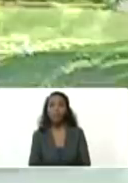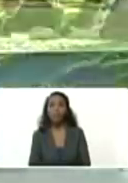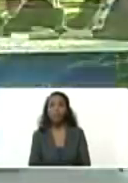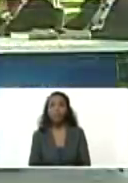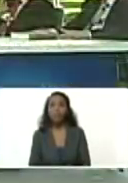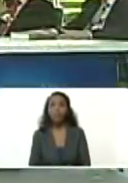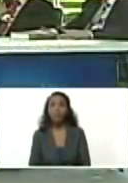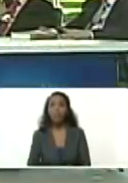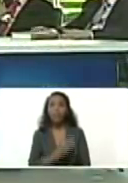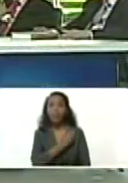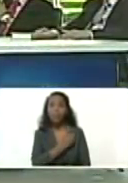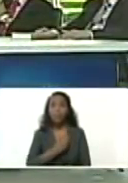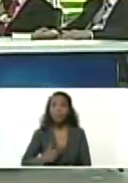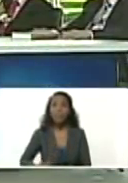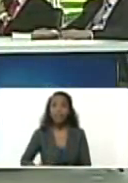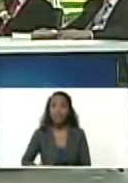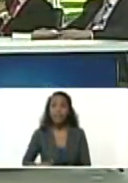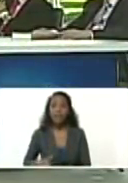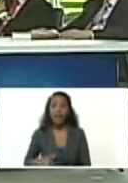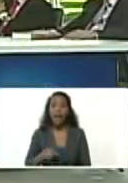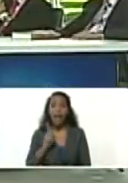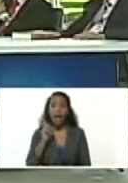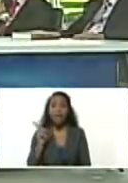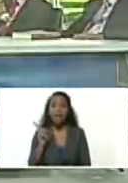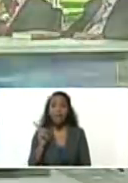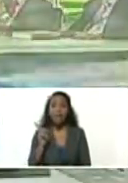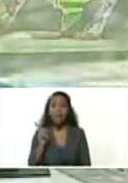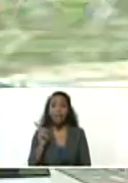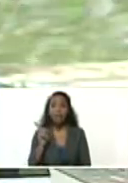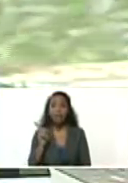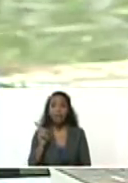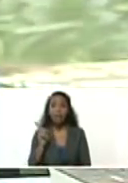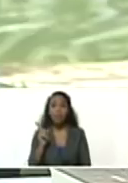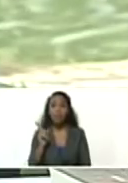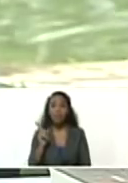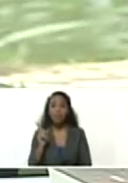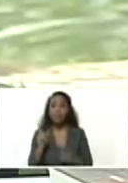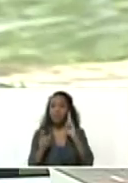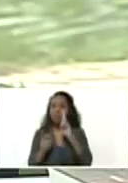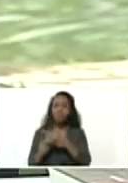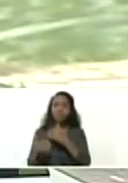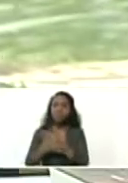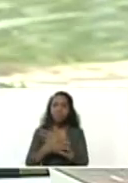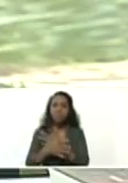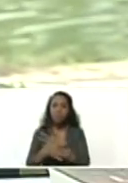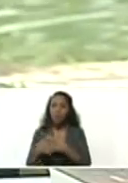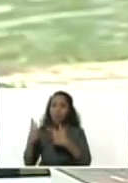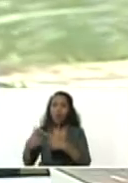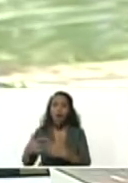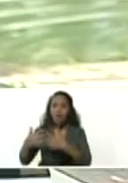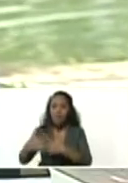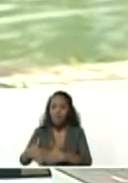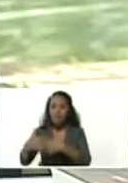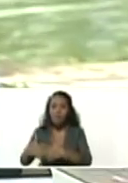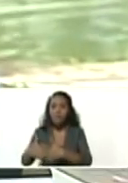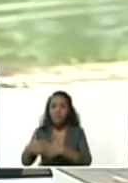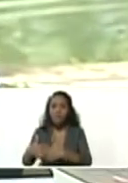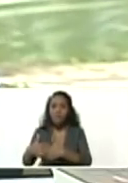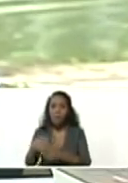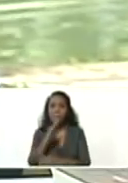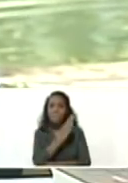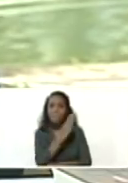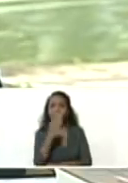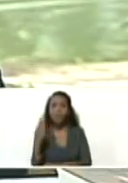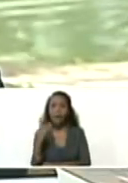Presidente, ese kit tiene que ver con una pequeña reflexión bíblica, un libro